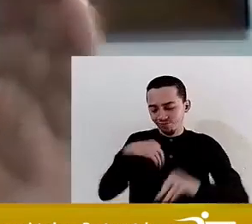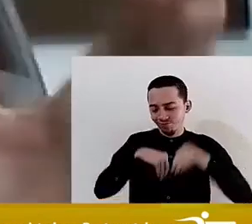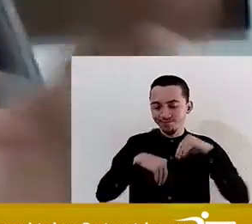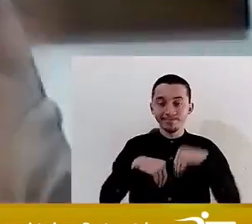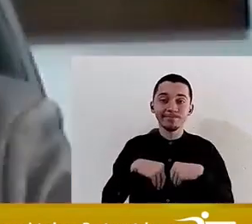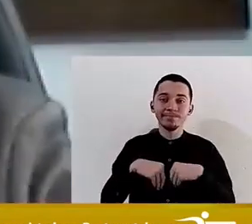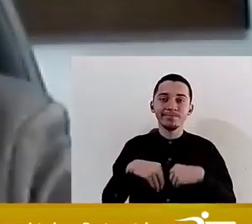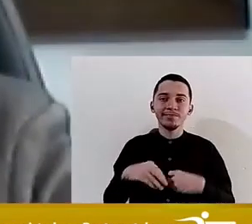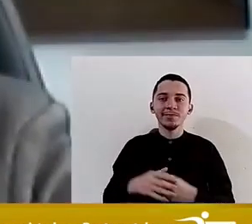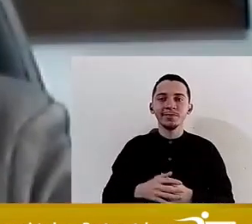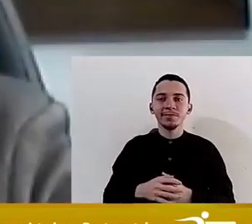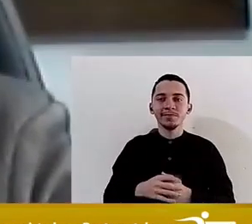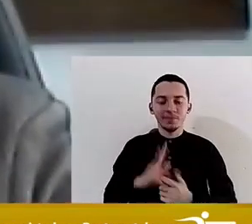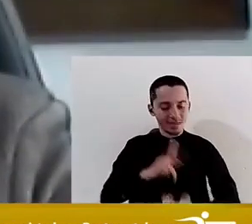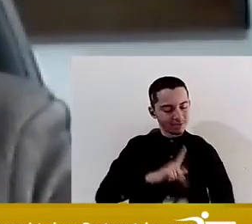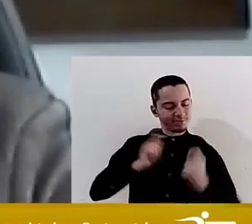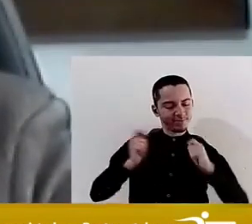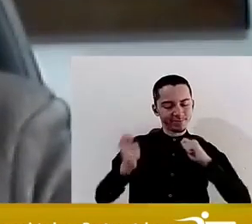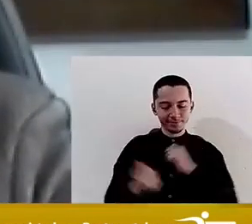y los transforma.